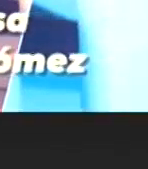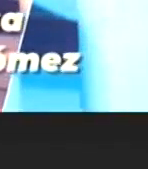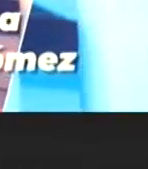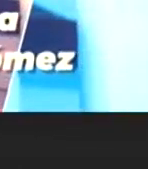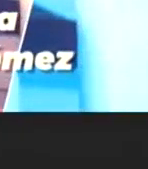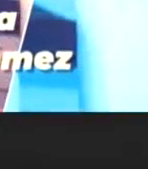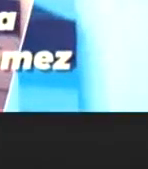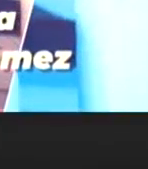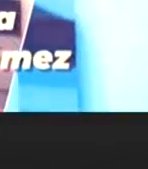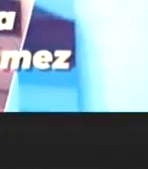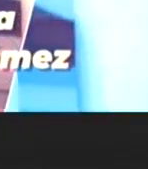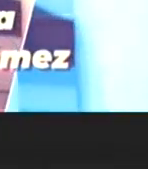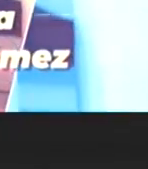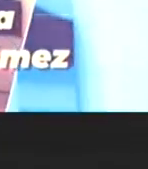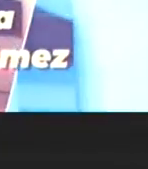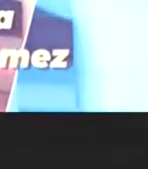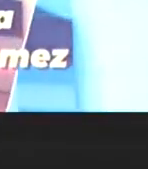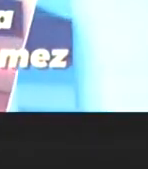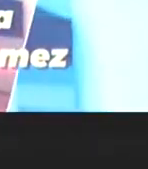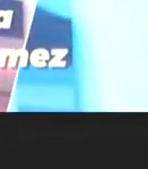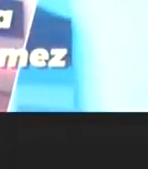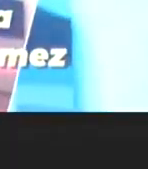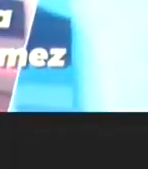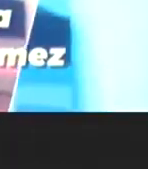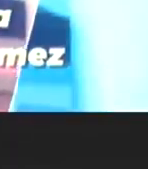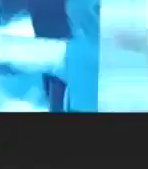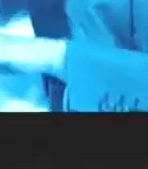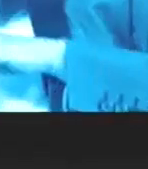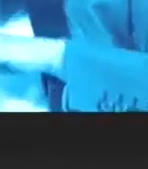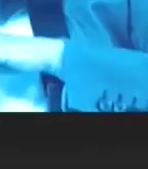Blanca Rosa Ecaut Gómez,